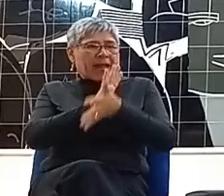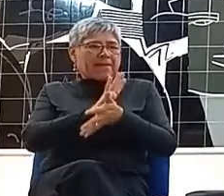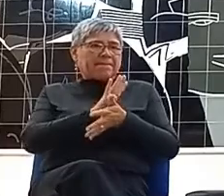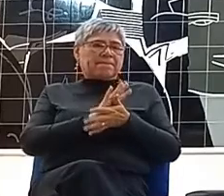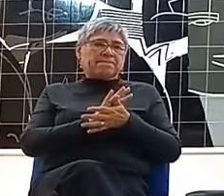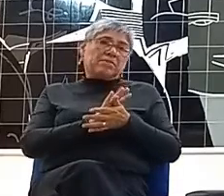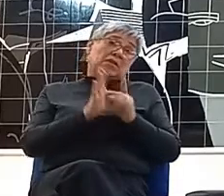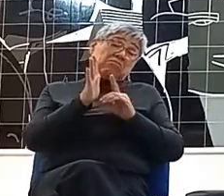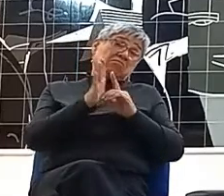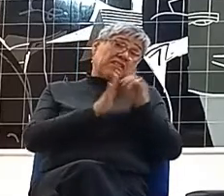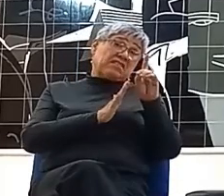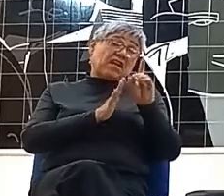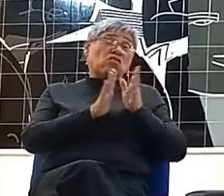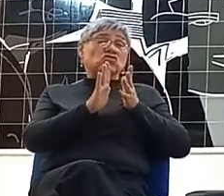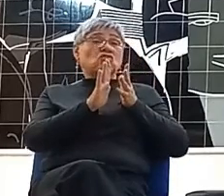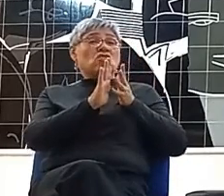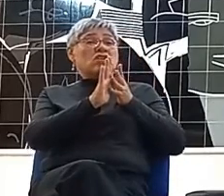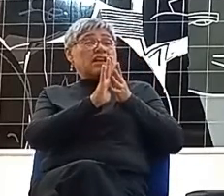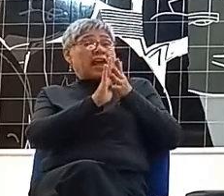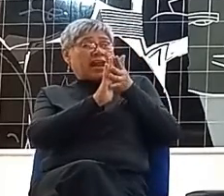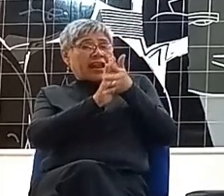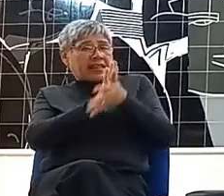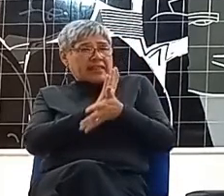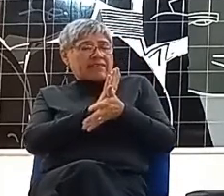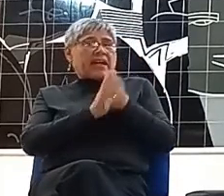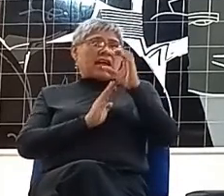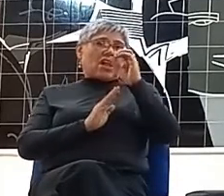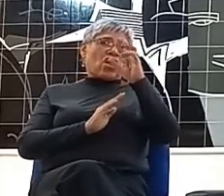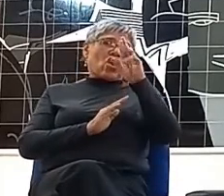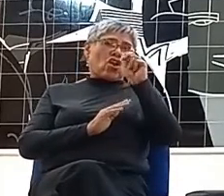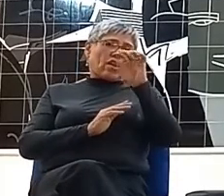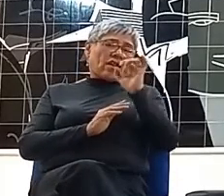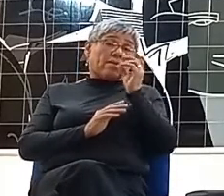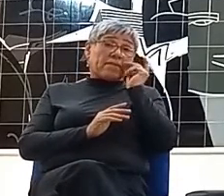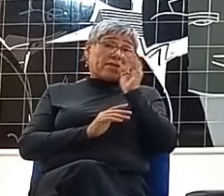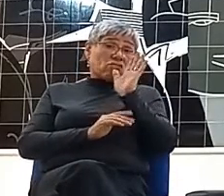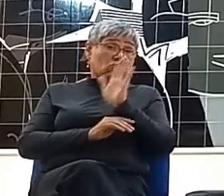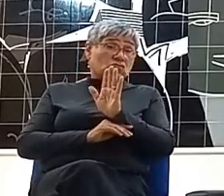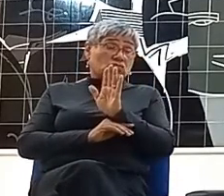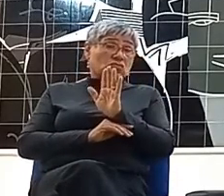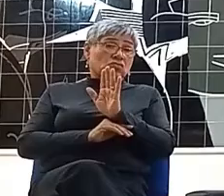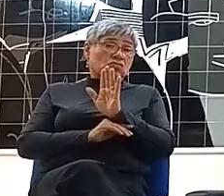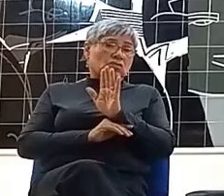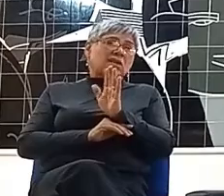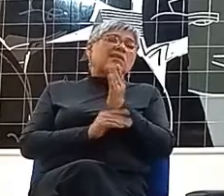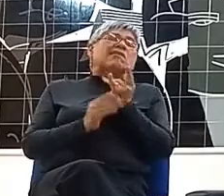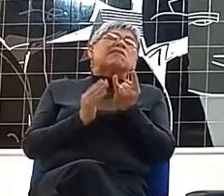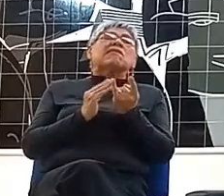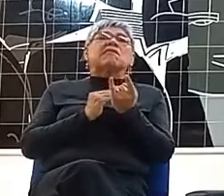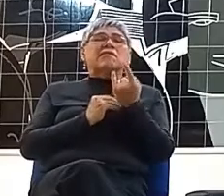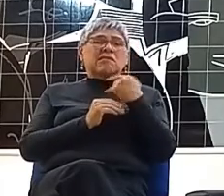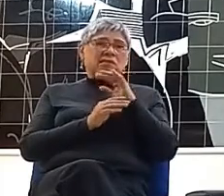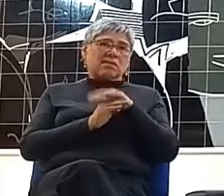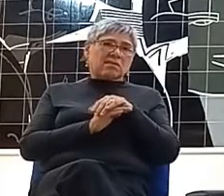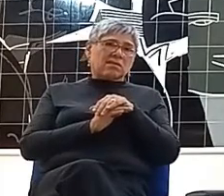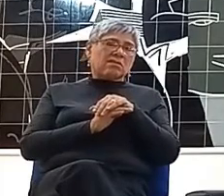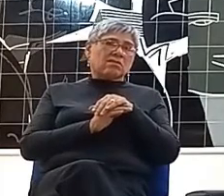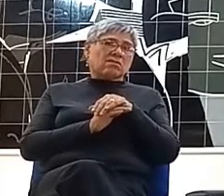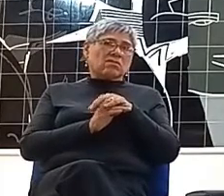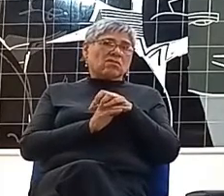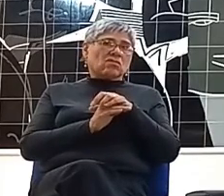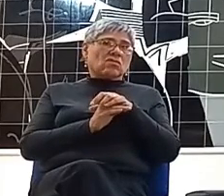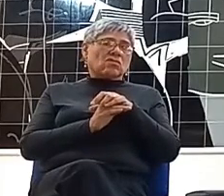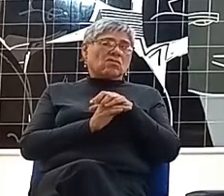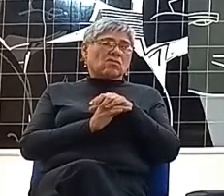el desarrollo de la narrativa y de la crónica en Pereira y algo de la poesía. Hace falta mirar